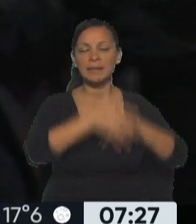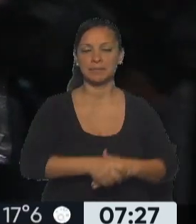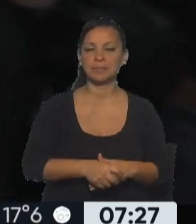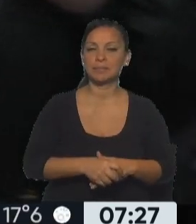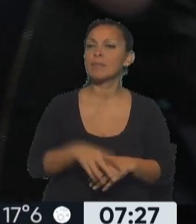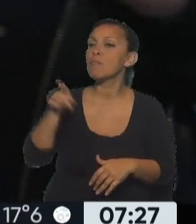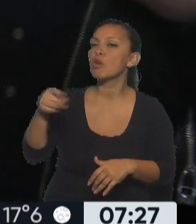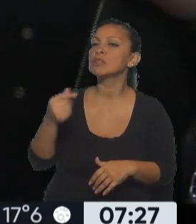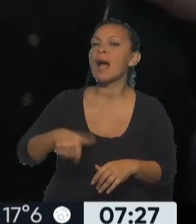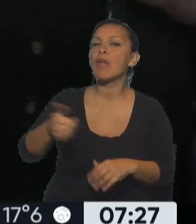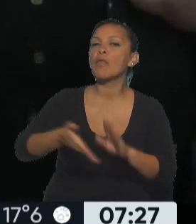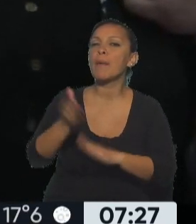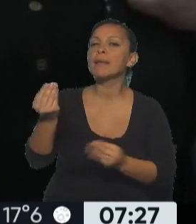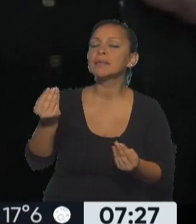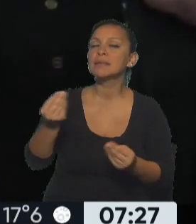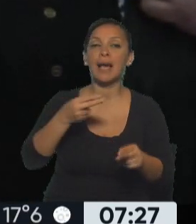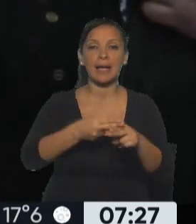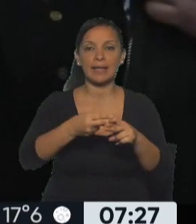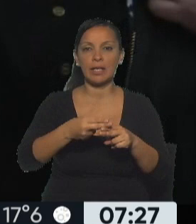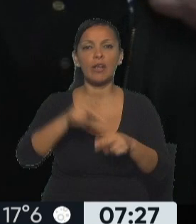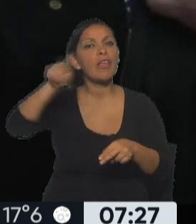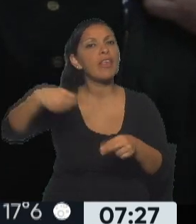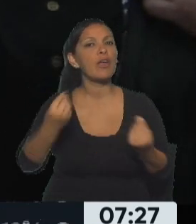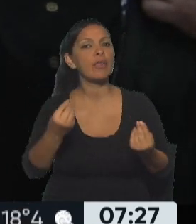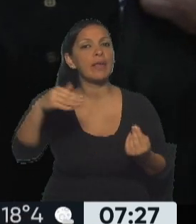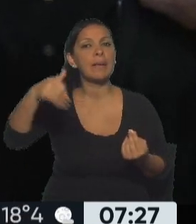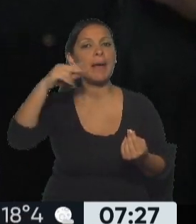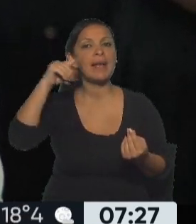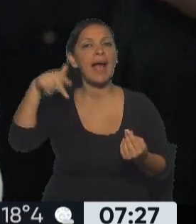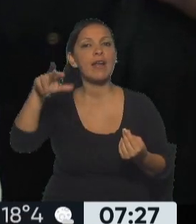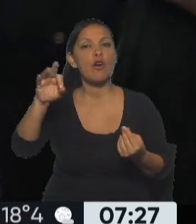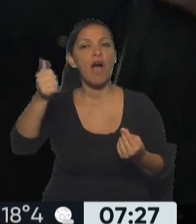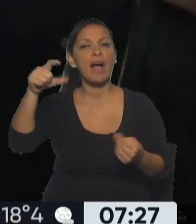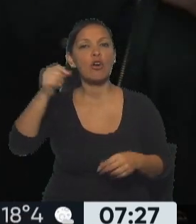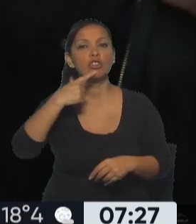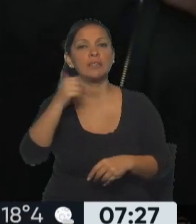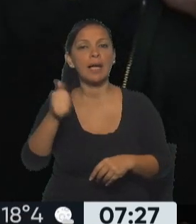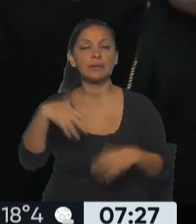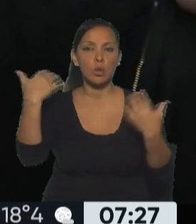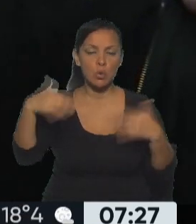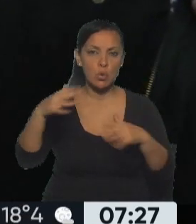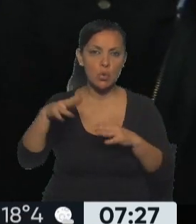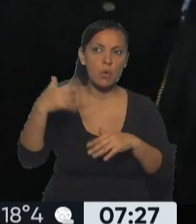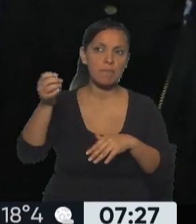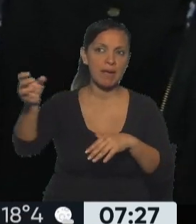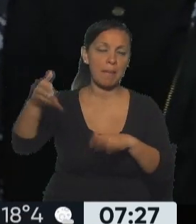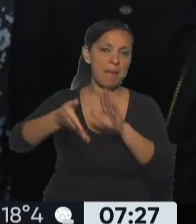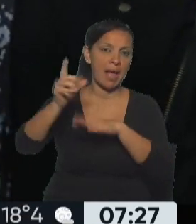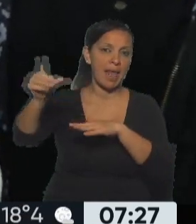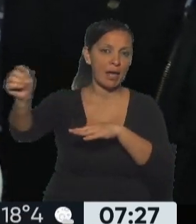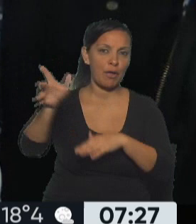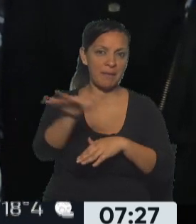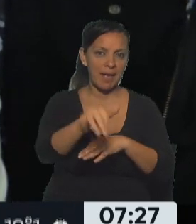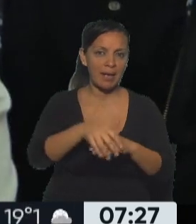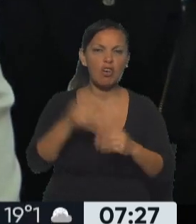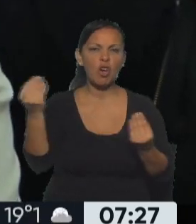va? Hasta Retiro. ¿Y dónde viene? De Mariano Acosta, más allá de Merlo. Más allá de Merlo, claro, una estación o varias más. Exactamente. ¿Toma el